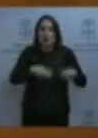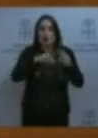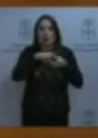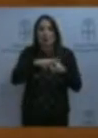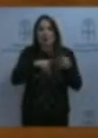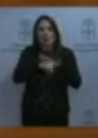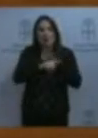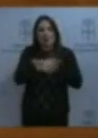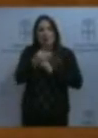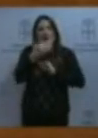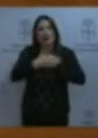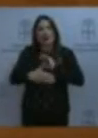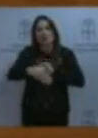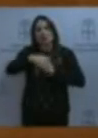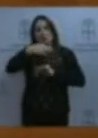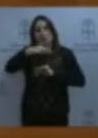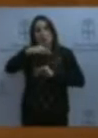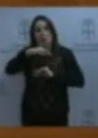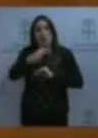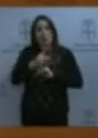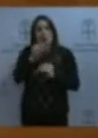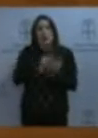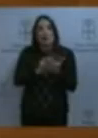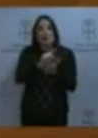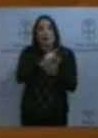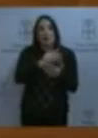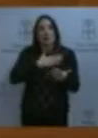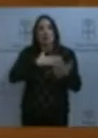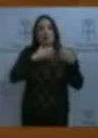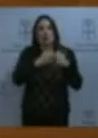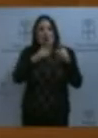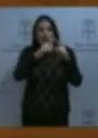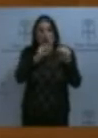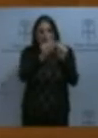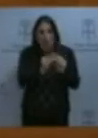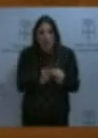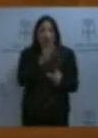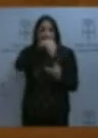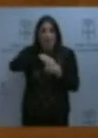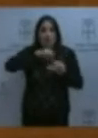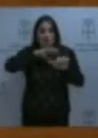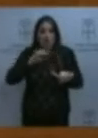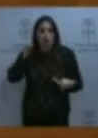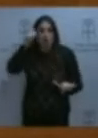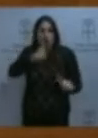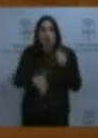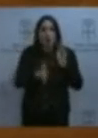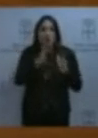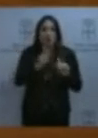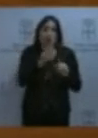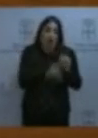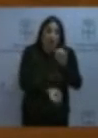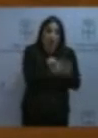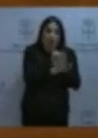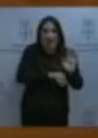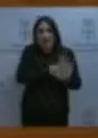la creación de un registro único, la elaboración de un mapa de patrimonio industrial asturiano que incluya un histórico de intervenciones desde su génesis a la